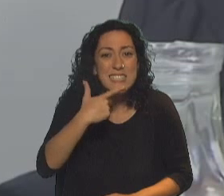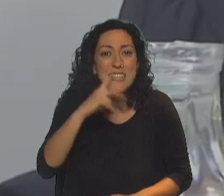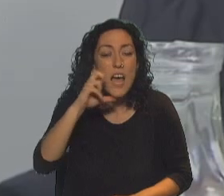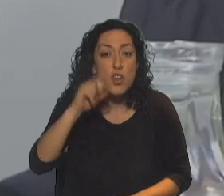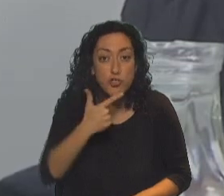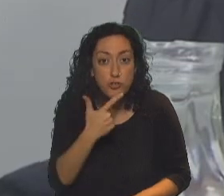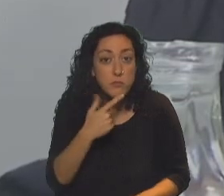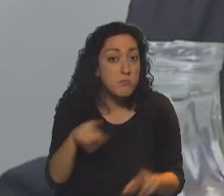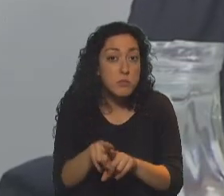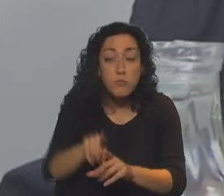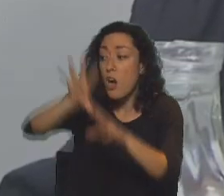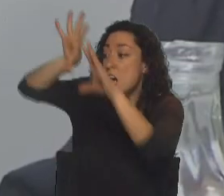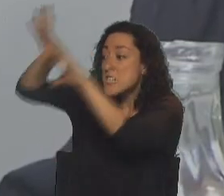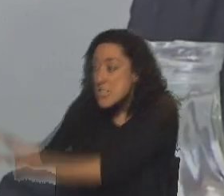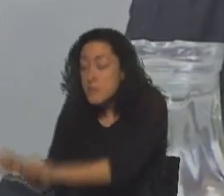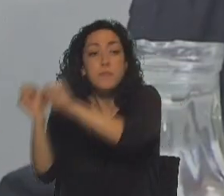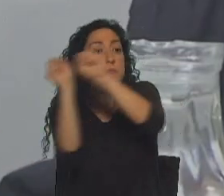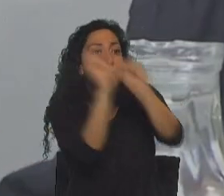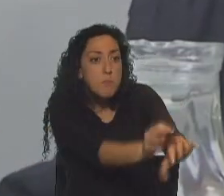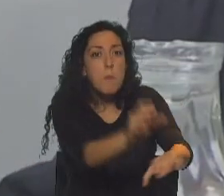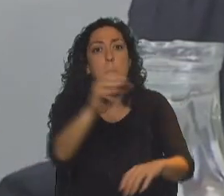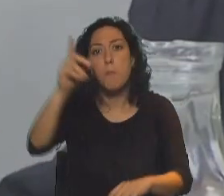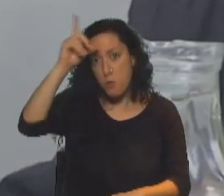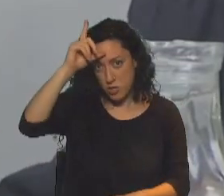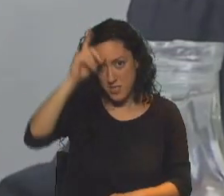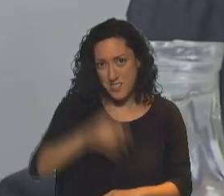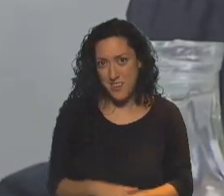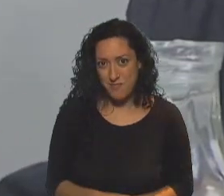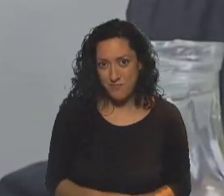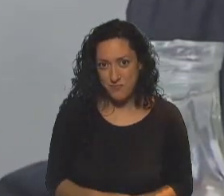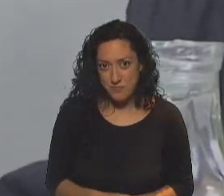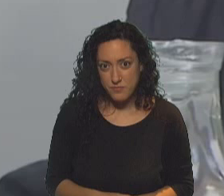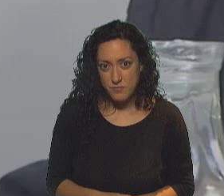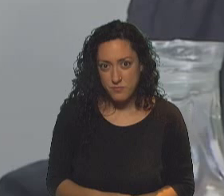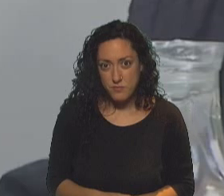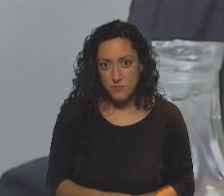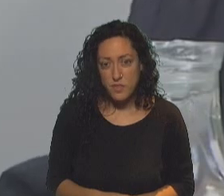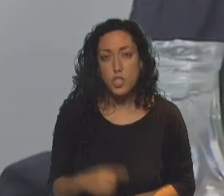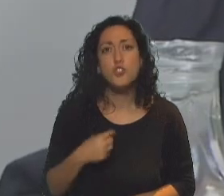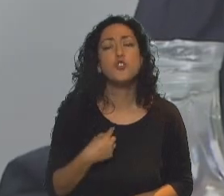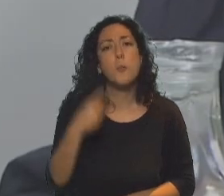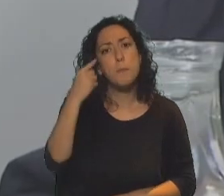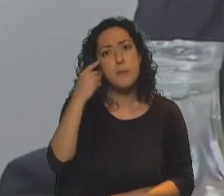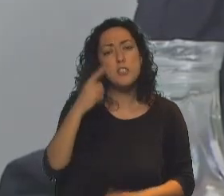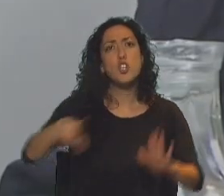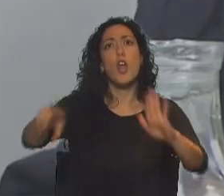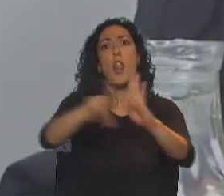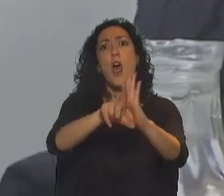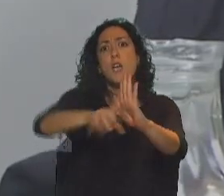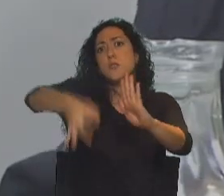Lo entregaron a la policía, a la ley. Y la verdad que yo no creo que tengamos que sancionar ninguna ley